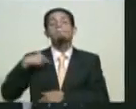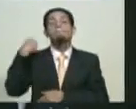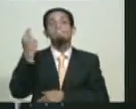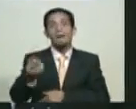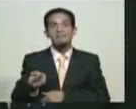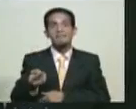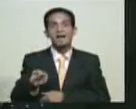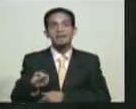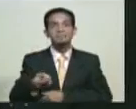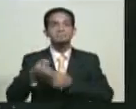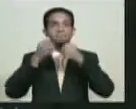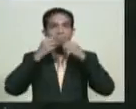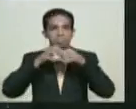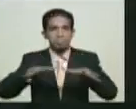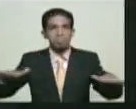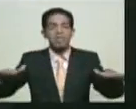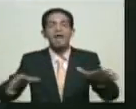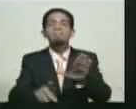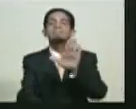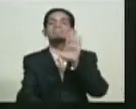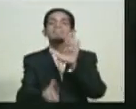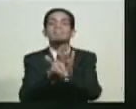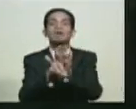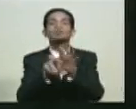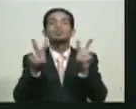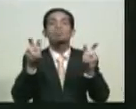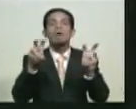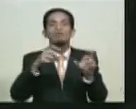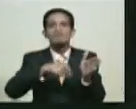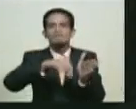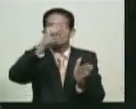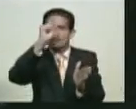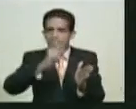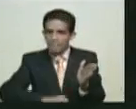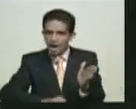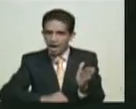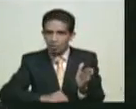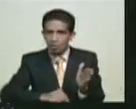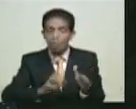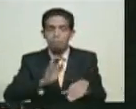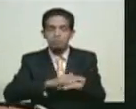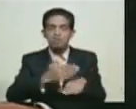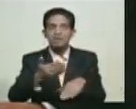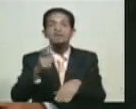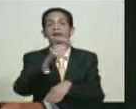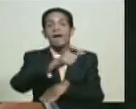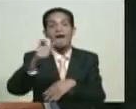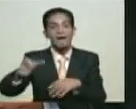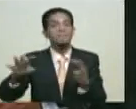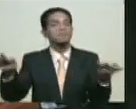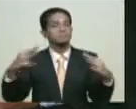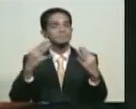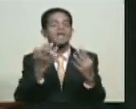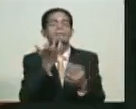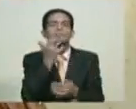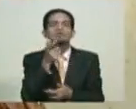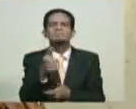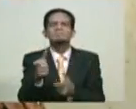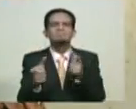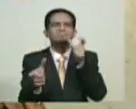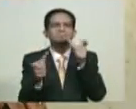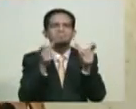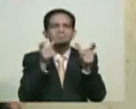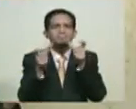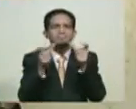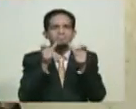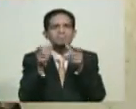y con pautas claras para toda la sociedad que está muy pendiente de este tema. Quisiera un comentario, algunas orientaciones